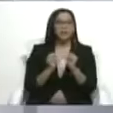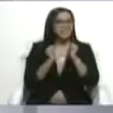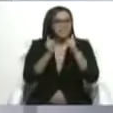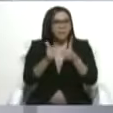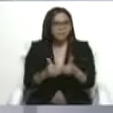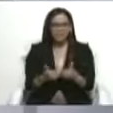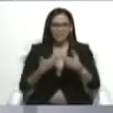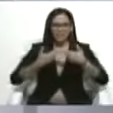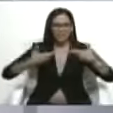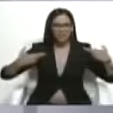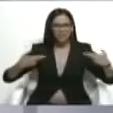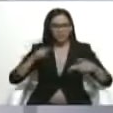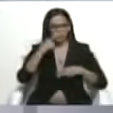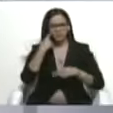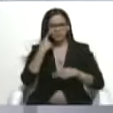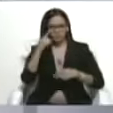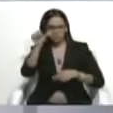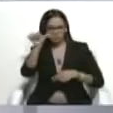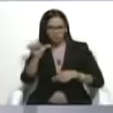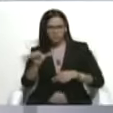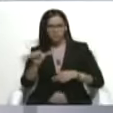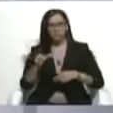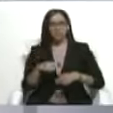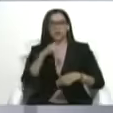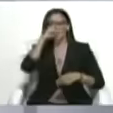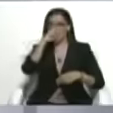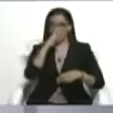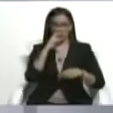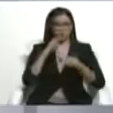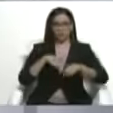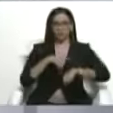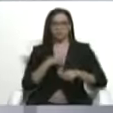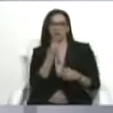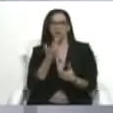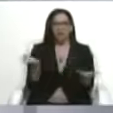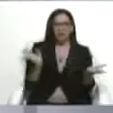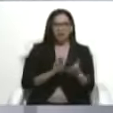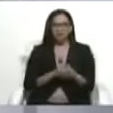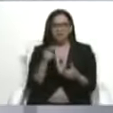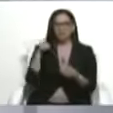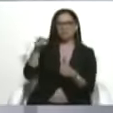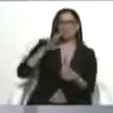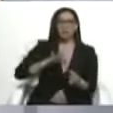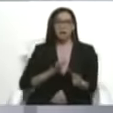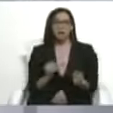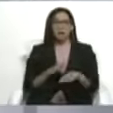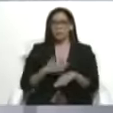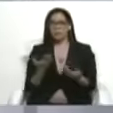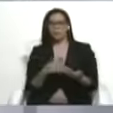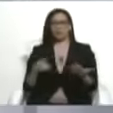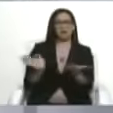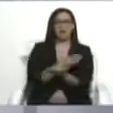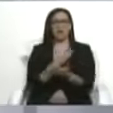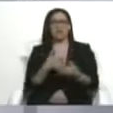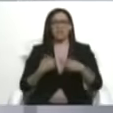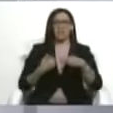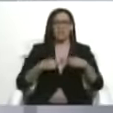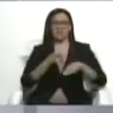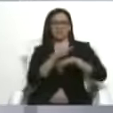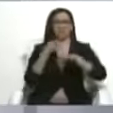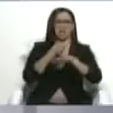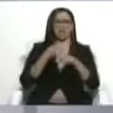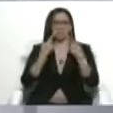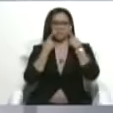en redes a, no sé si te has dado cuenta, ¿no? Los odiadores de todas las horas, bueno, ahí están, por eso lo cae el régimen. Vean cómo